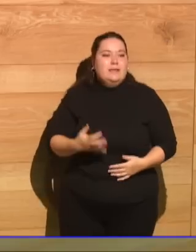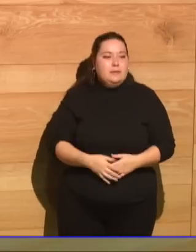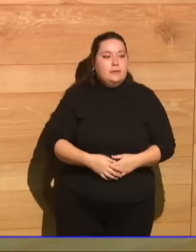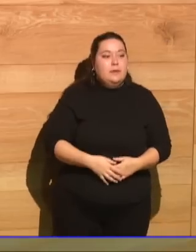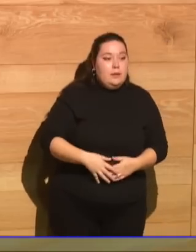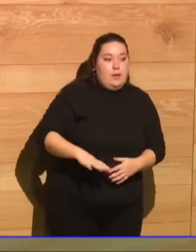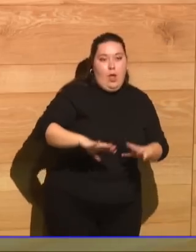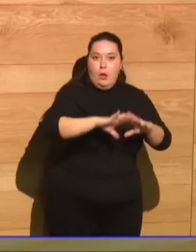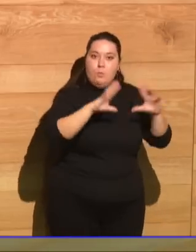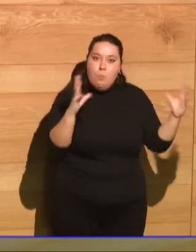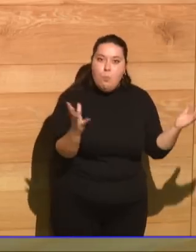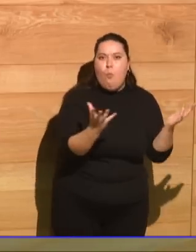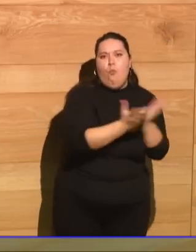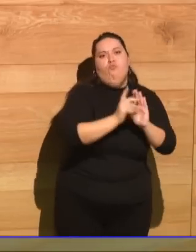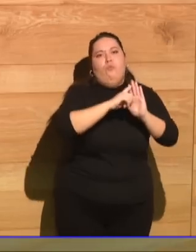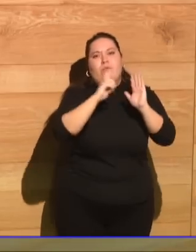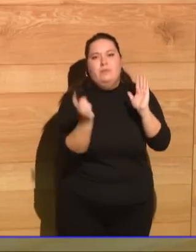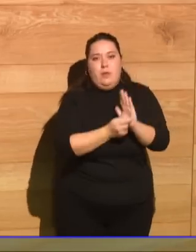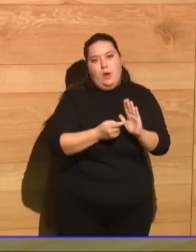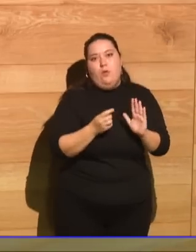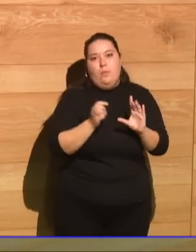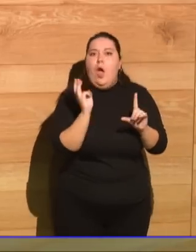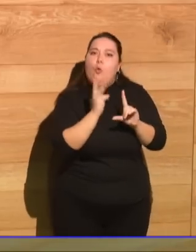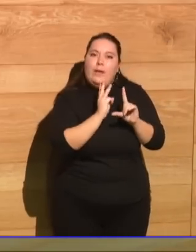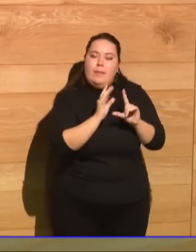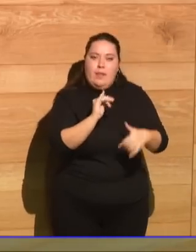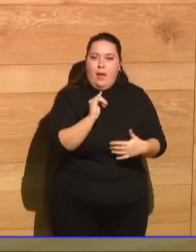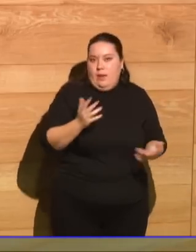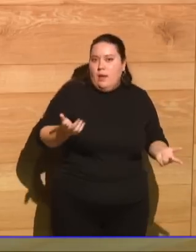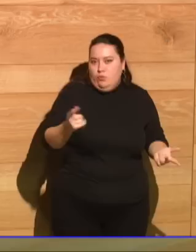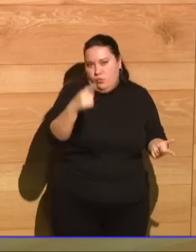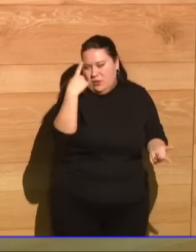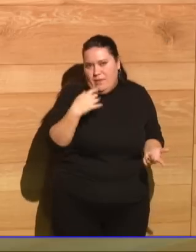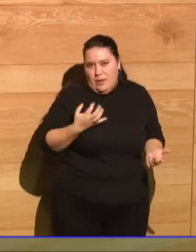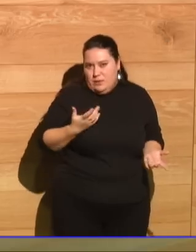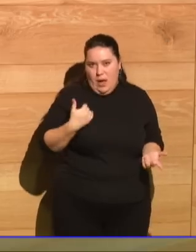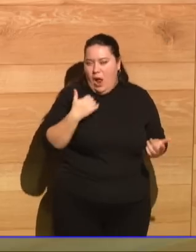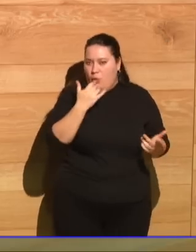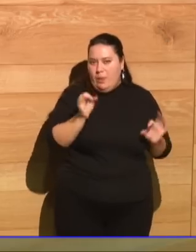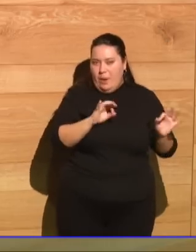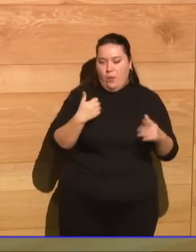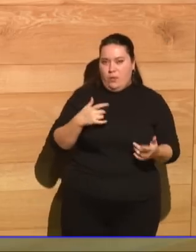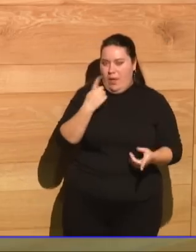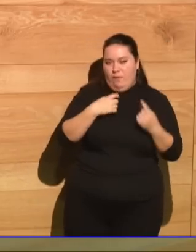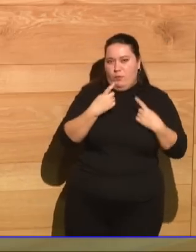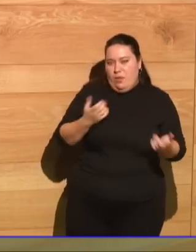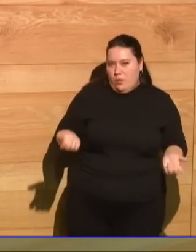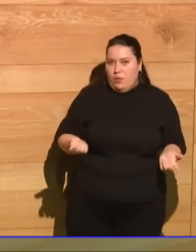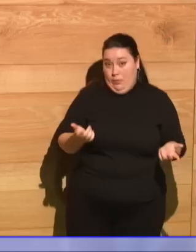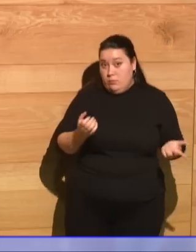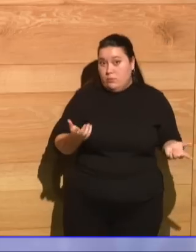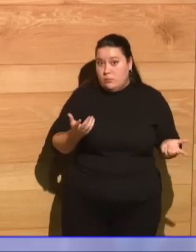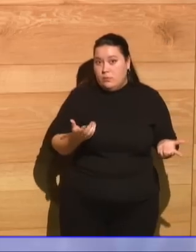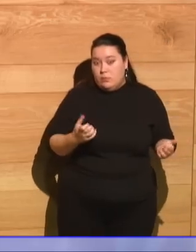mundo entero. Hay Wikipedia, hay se Wikipedia. conoce. Hombre, Hay claro, Wikipedia, claro, es hombre. que hay cositas que a lo mejor tenías que venir Hay que con saber. ello preparado. Hay que saber. Sí, hemos preparado a Alan